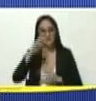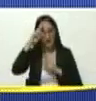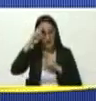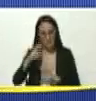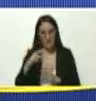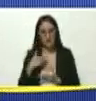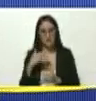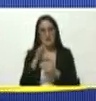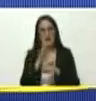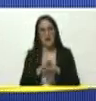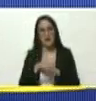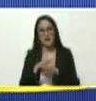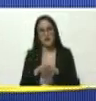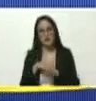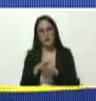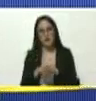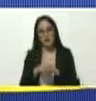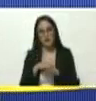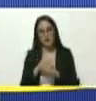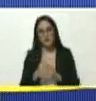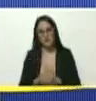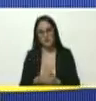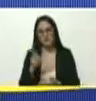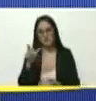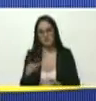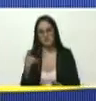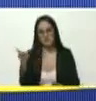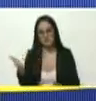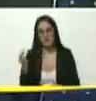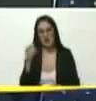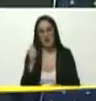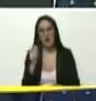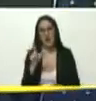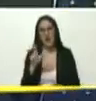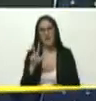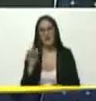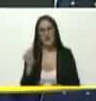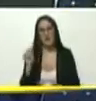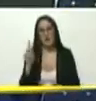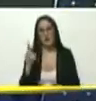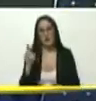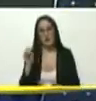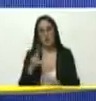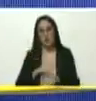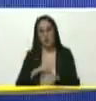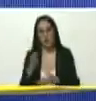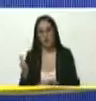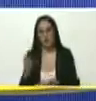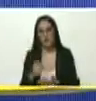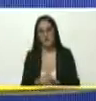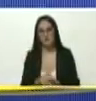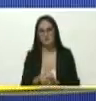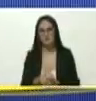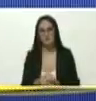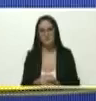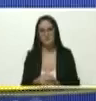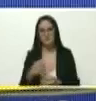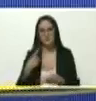cariño eterno, doctor Álvaro Silva Calderón, señor Asdrúbal